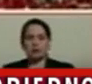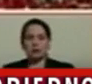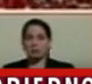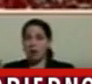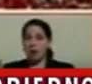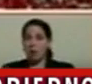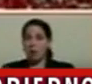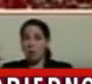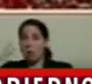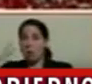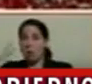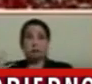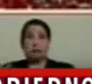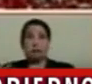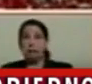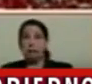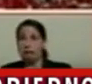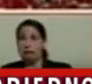eran nervios de punta.